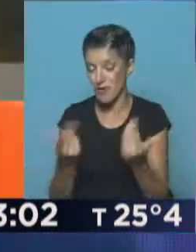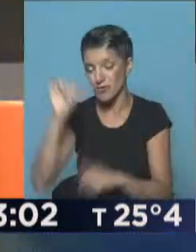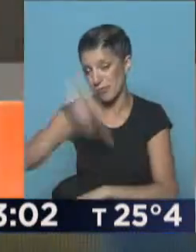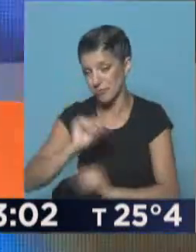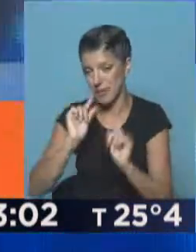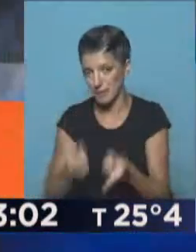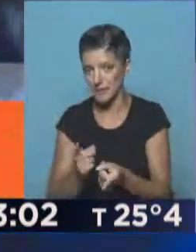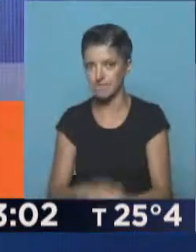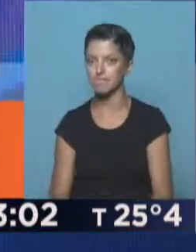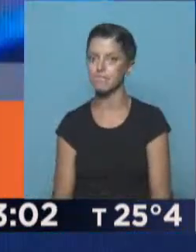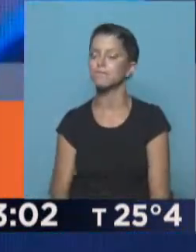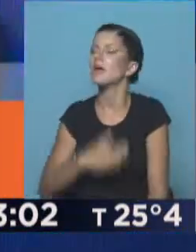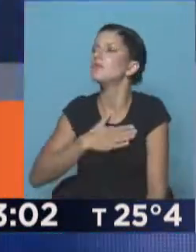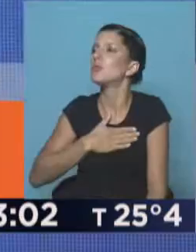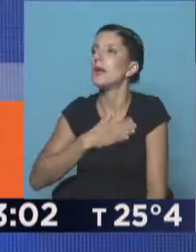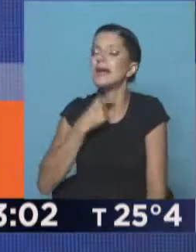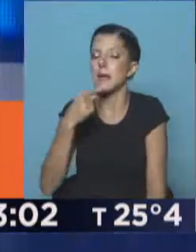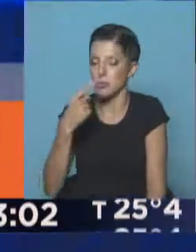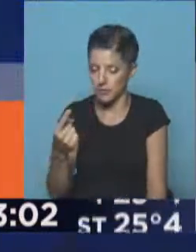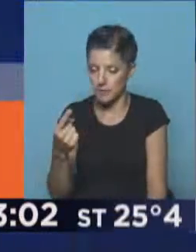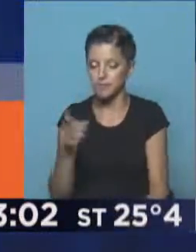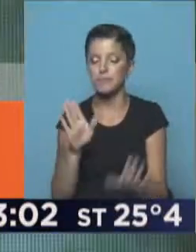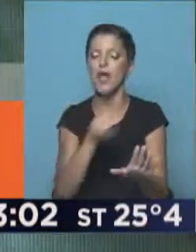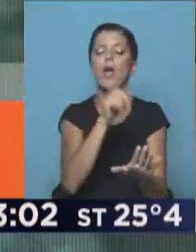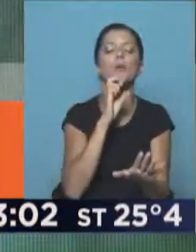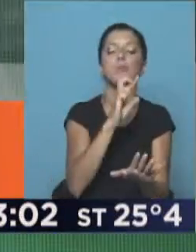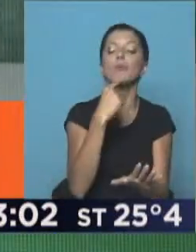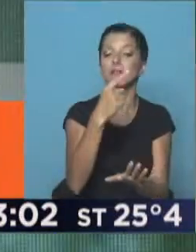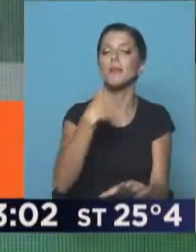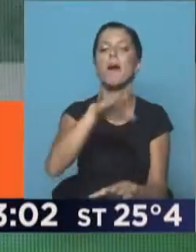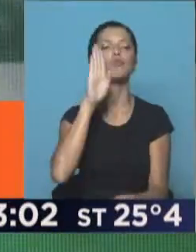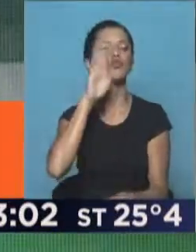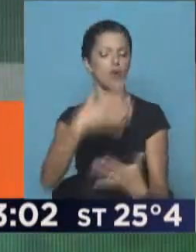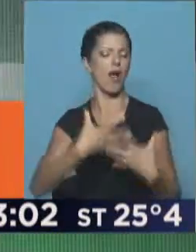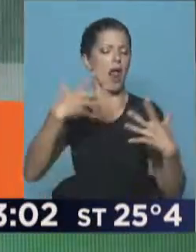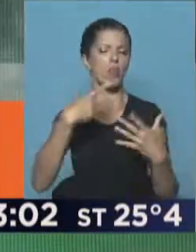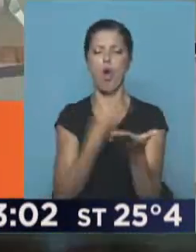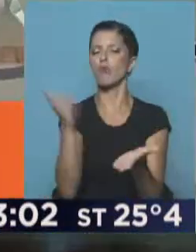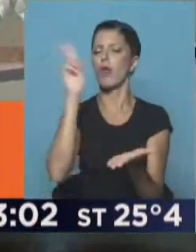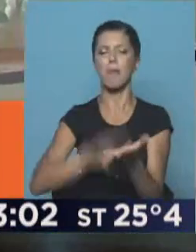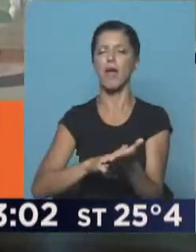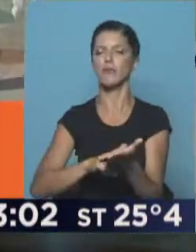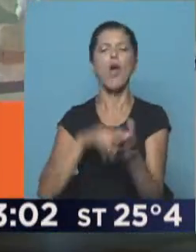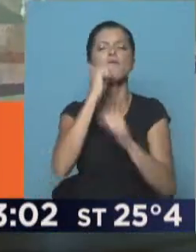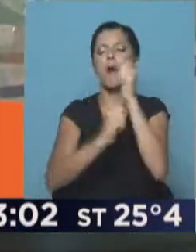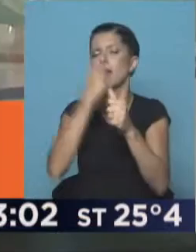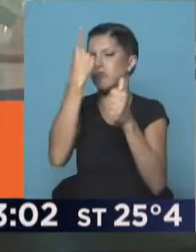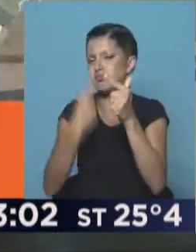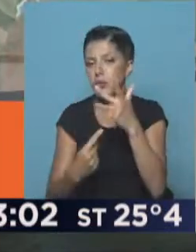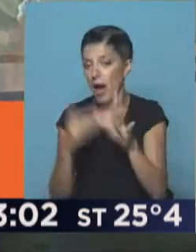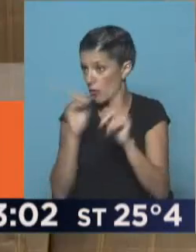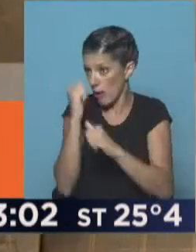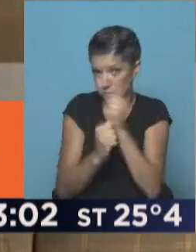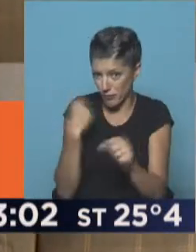mis compañeros, porque cuando Trump dice vamos a hacer Estados Unidos grande de nuevo, vamos a volver a tener todas las fábricas, no, hay fábricas que ya no van a